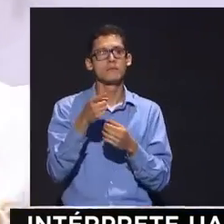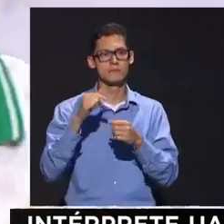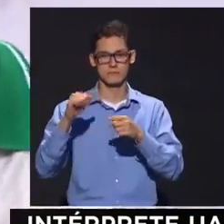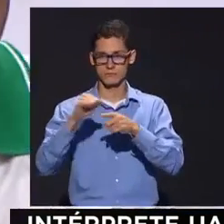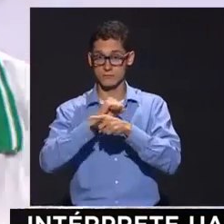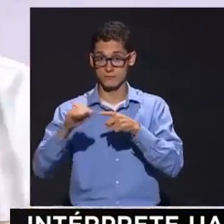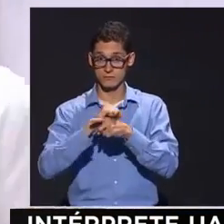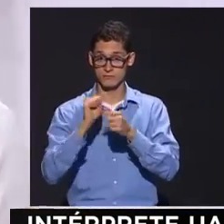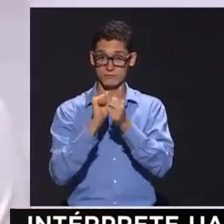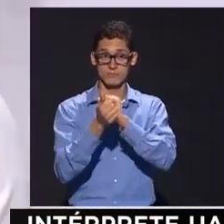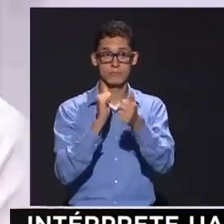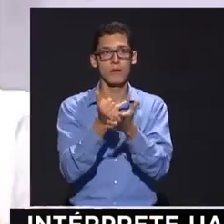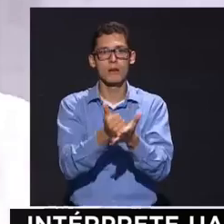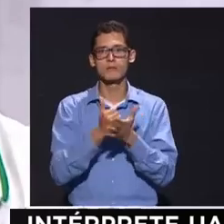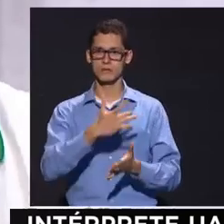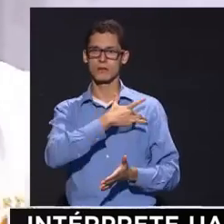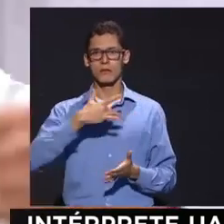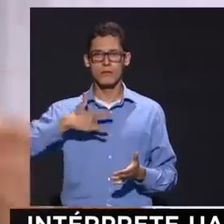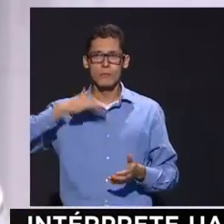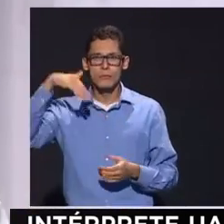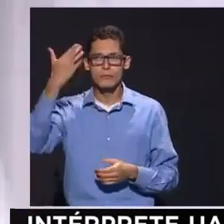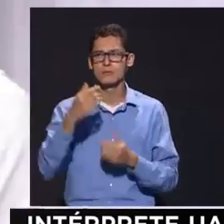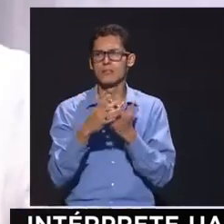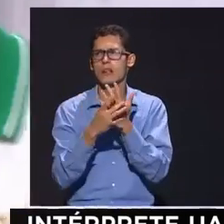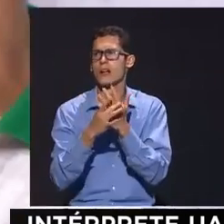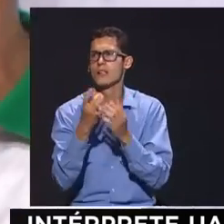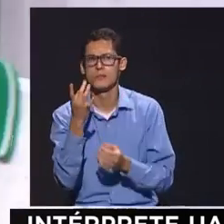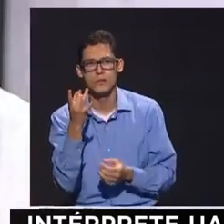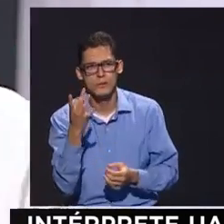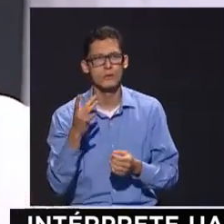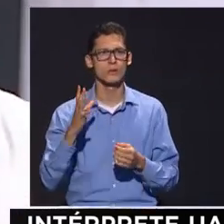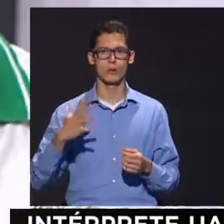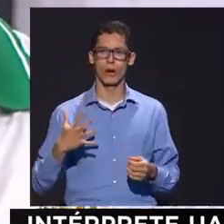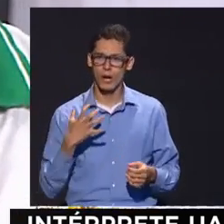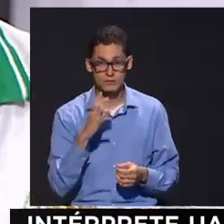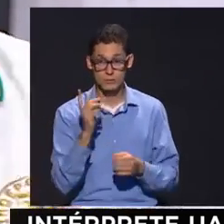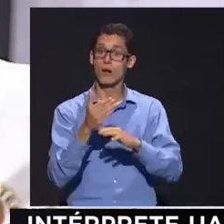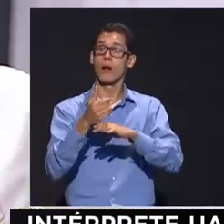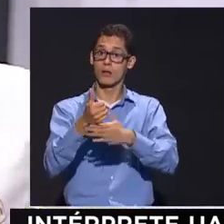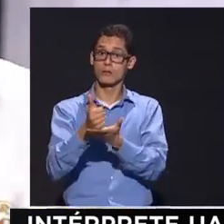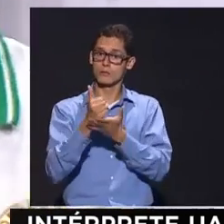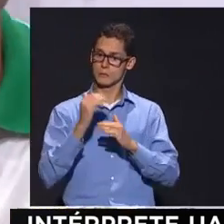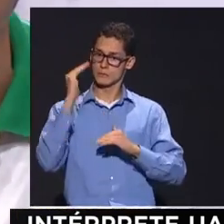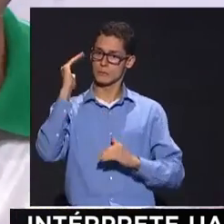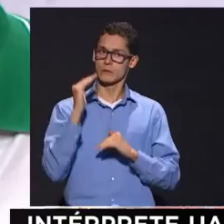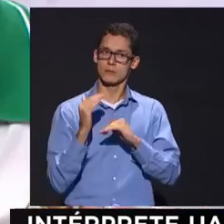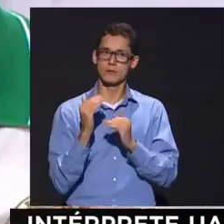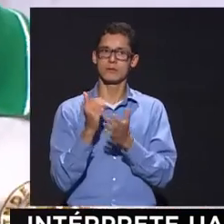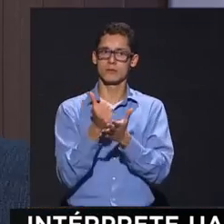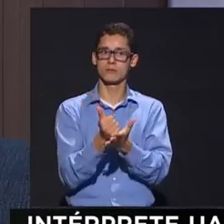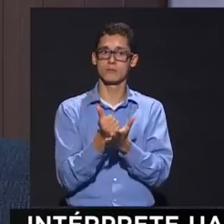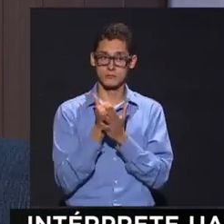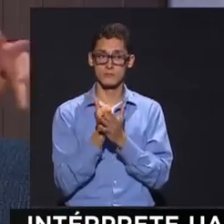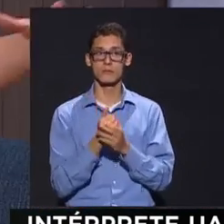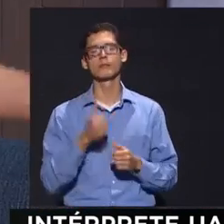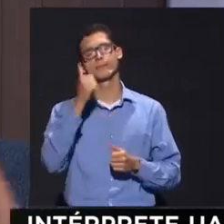es crónica no transmisible esto nos ayuda a estar más saludables esto nos ayuda a que mejoremos nuestros hábitos también es